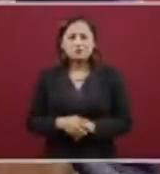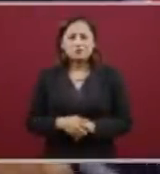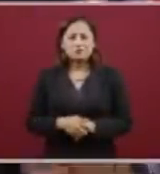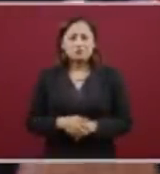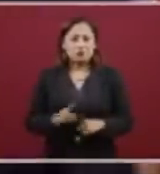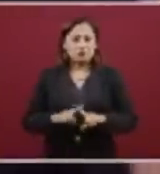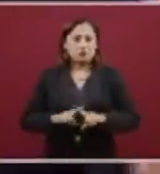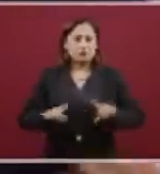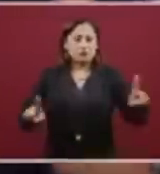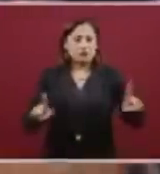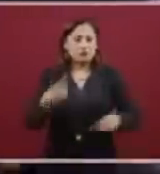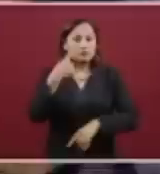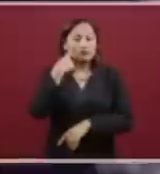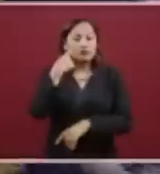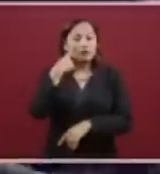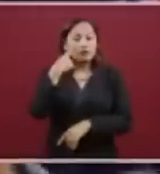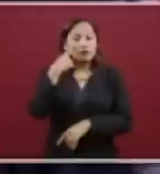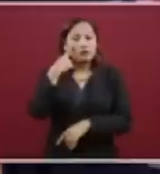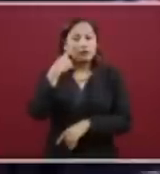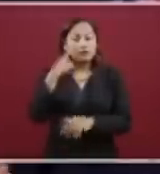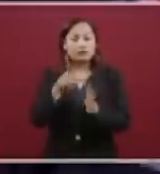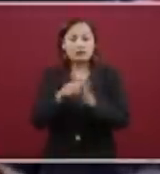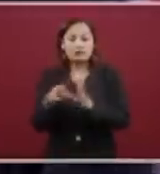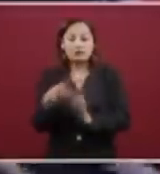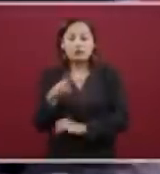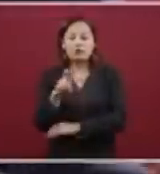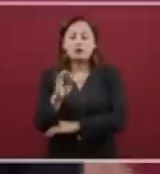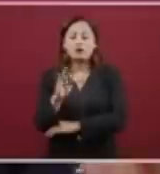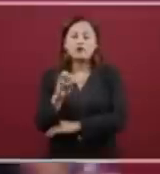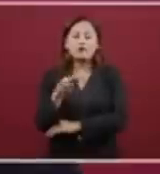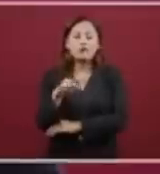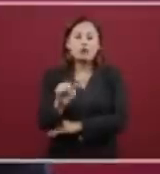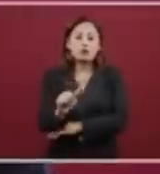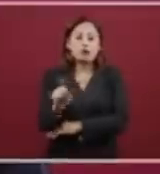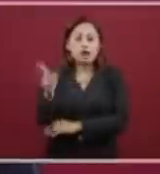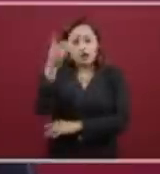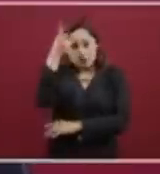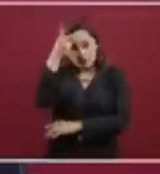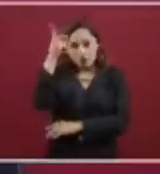el dueño del reforma puede ser que por cuestiones humanitarias